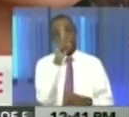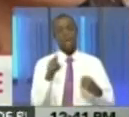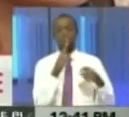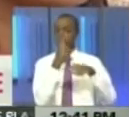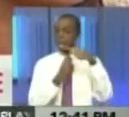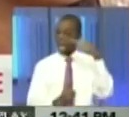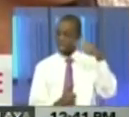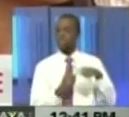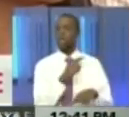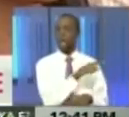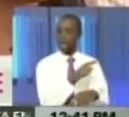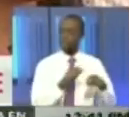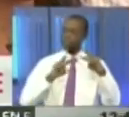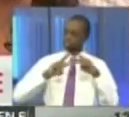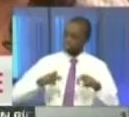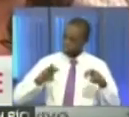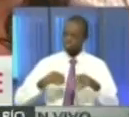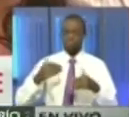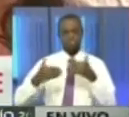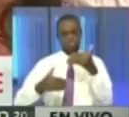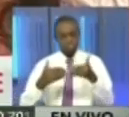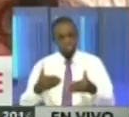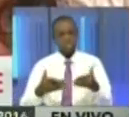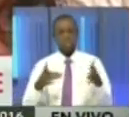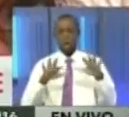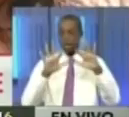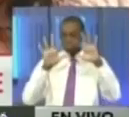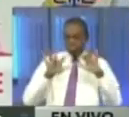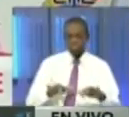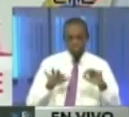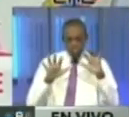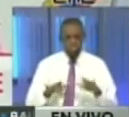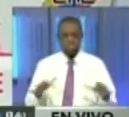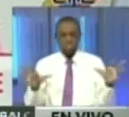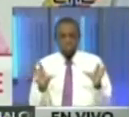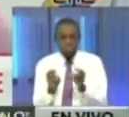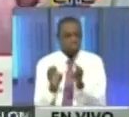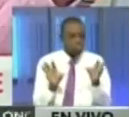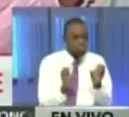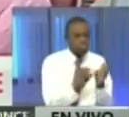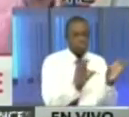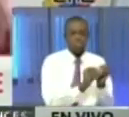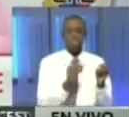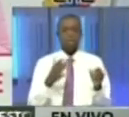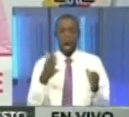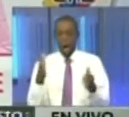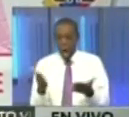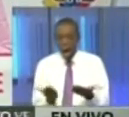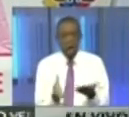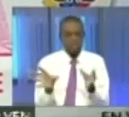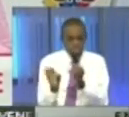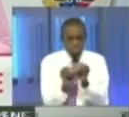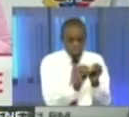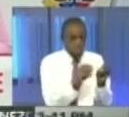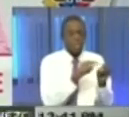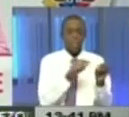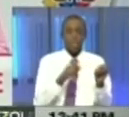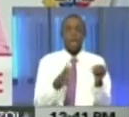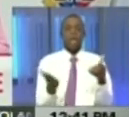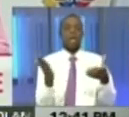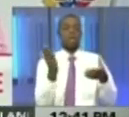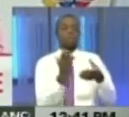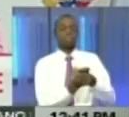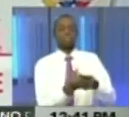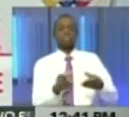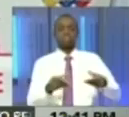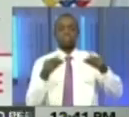y llevando un poco más allá, sistematizando conocimientos importantes que muy pronto, a través de un libro, se